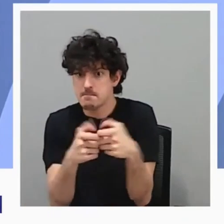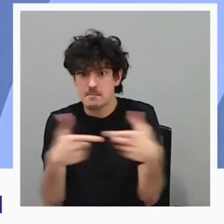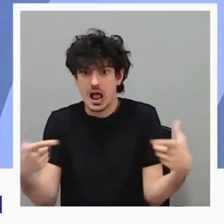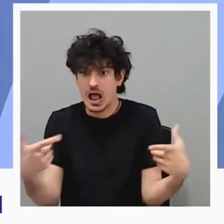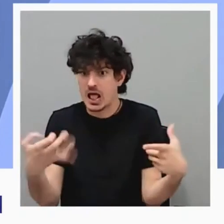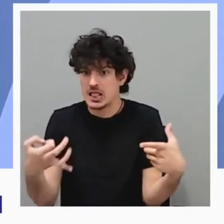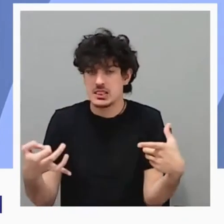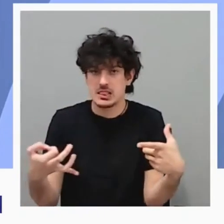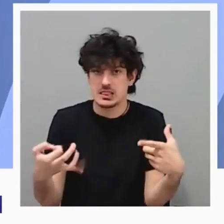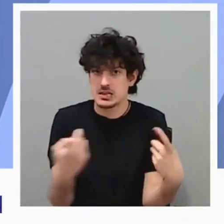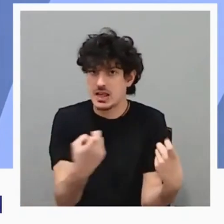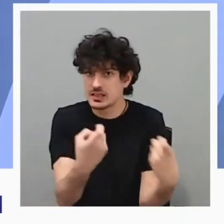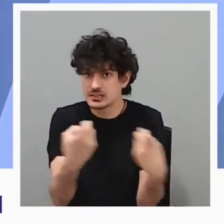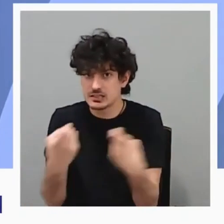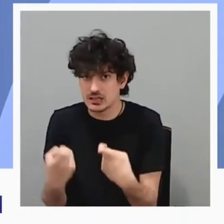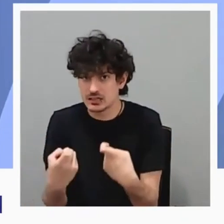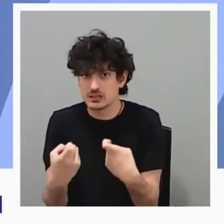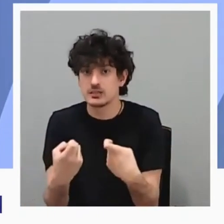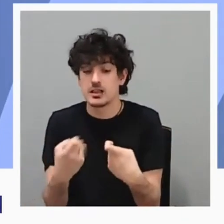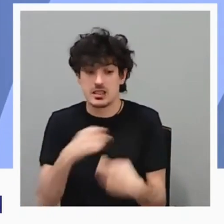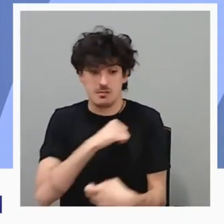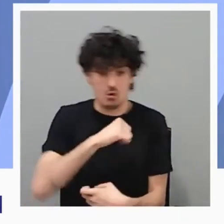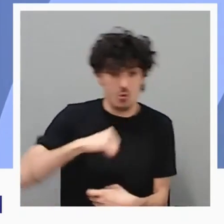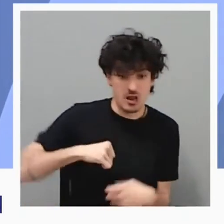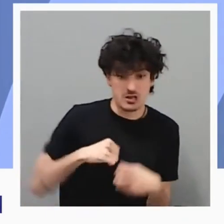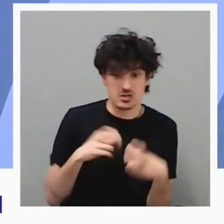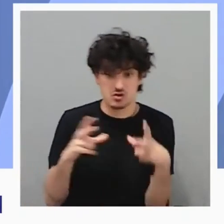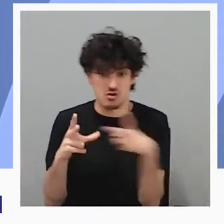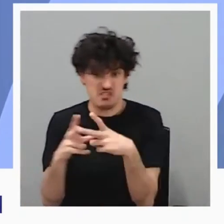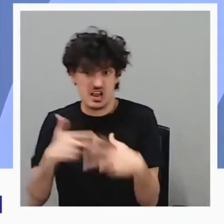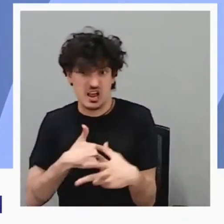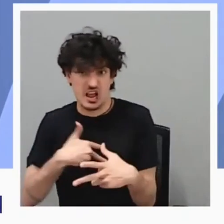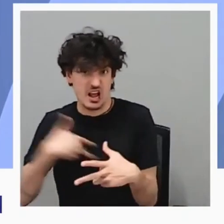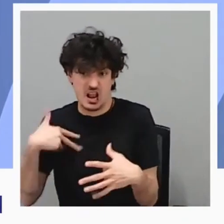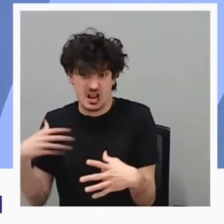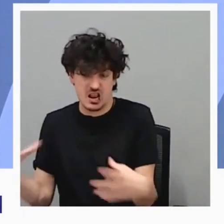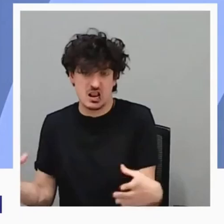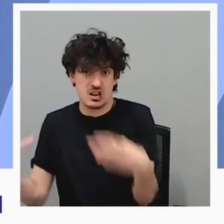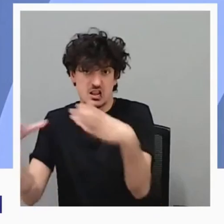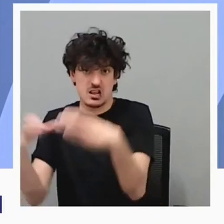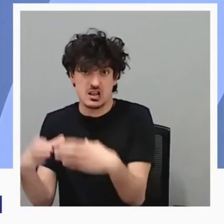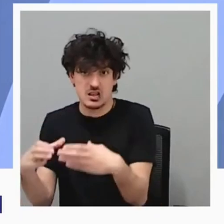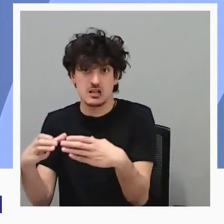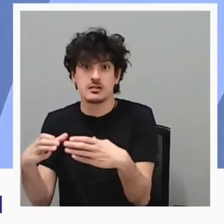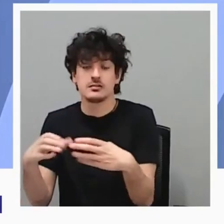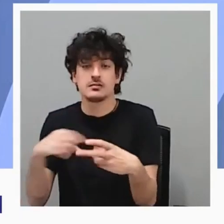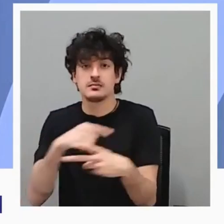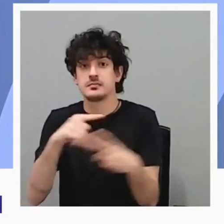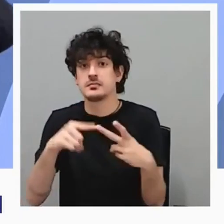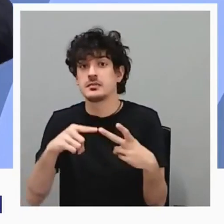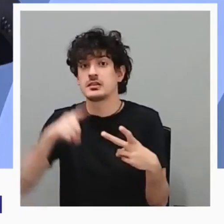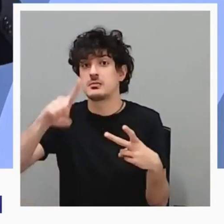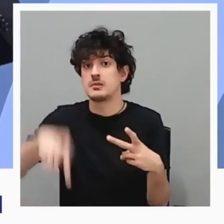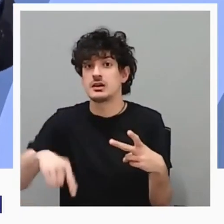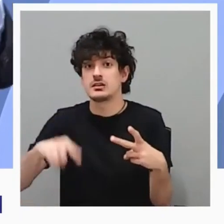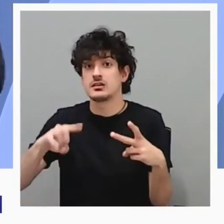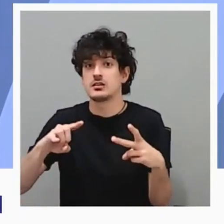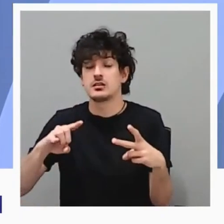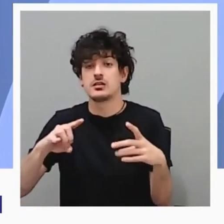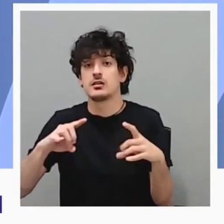Ha multiplicado las prácticas, los ejemplos de ese tipo de innovación, lo sabemos todos, ¿no? El bar que se